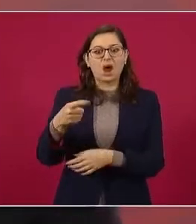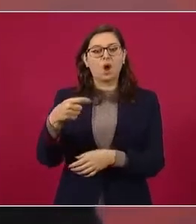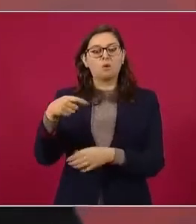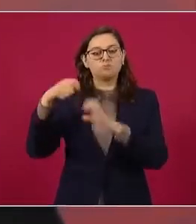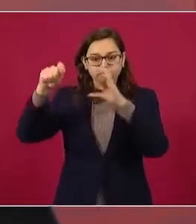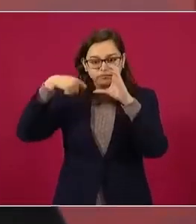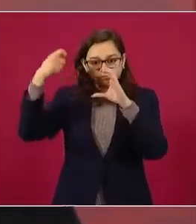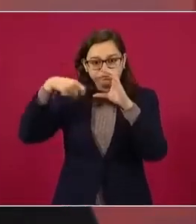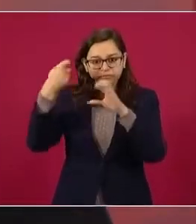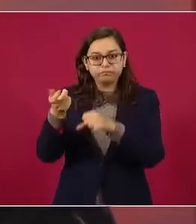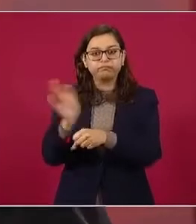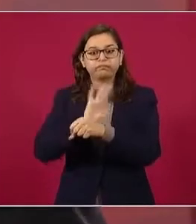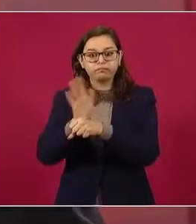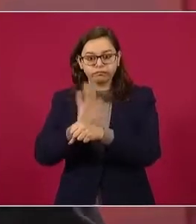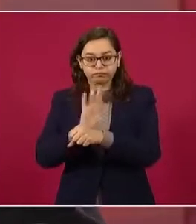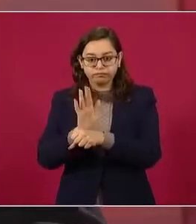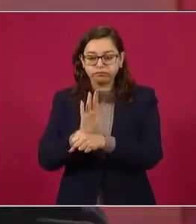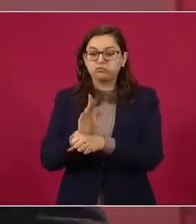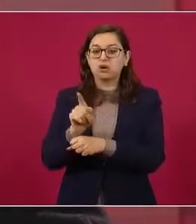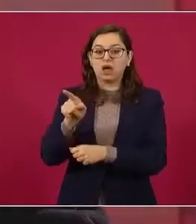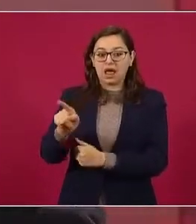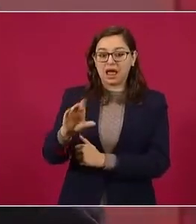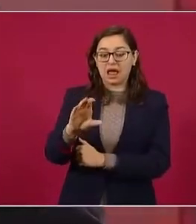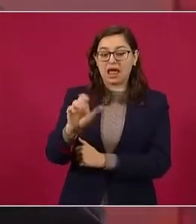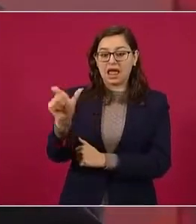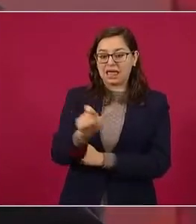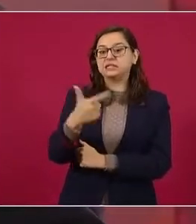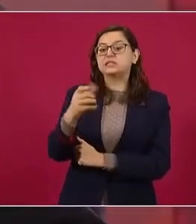González con Loret de Mola.